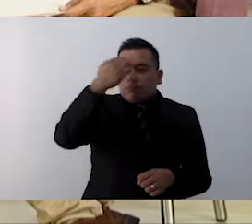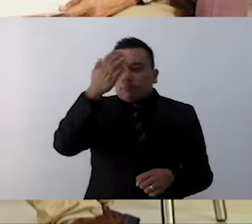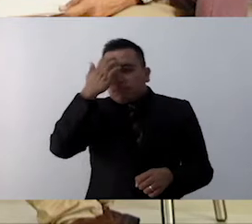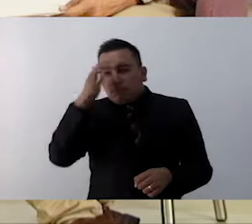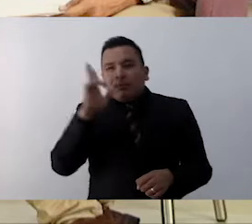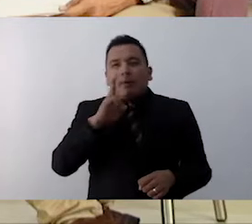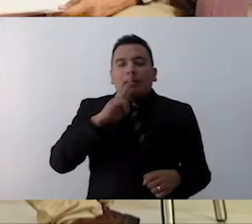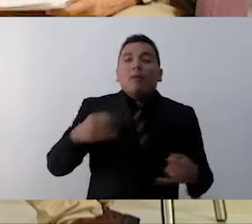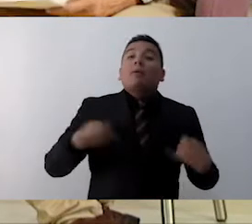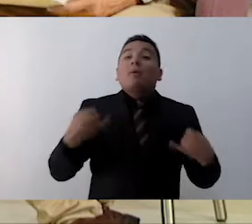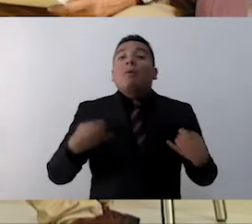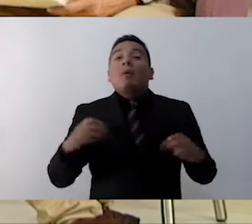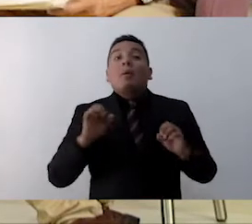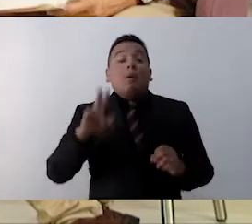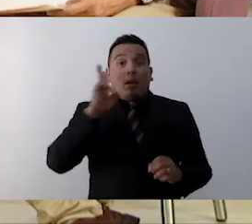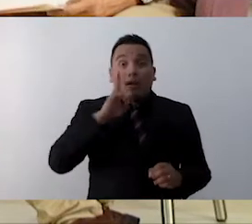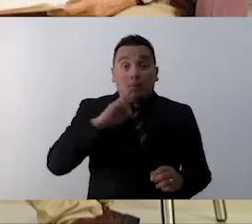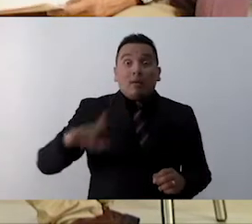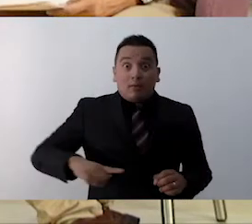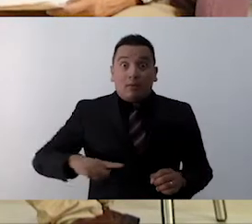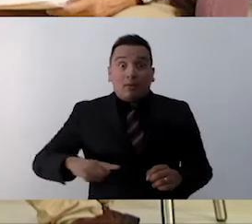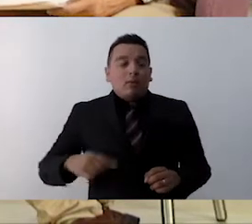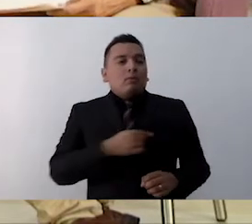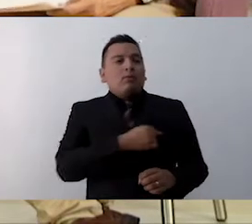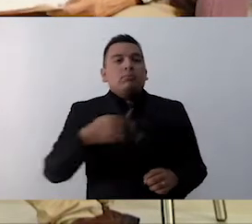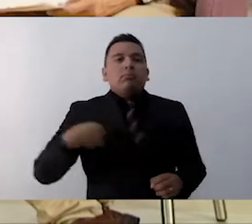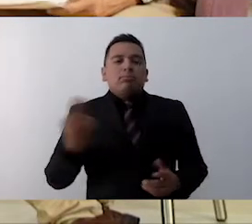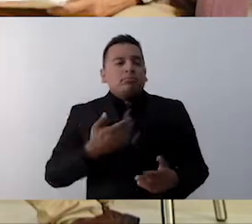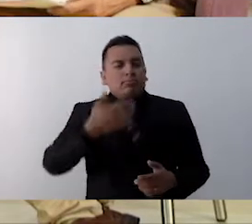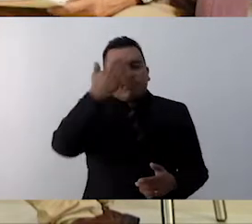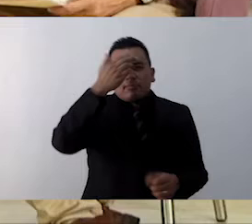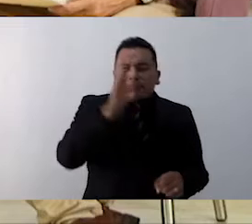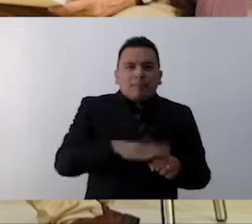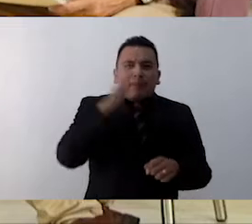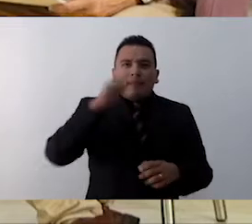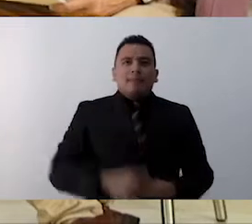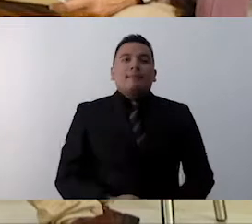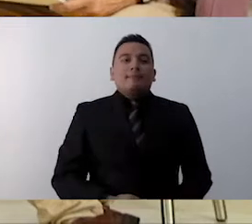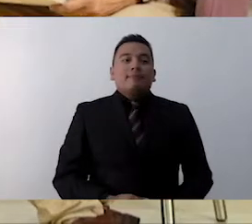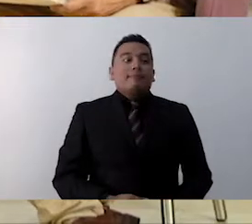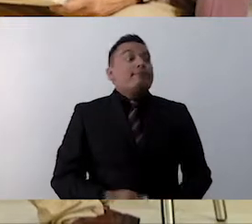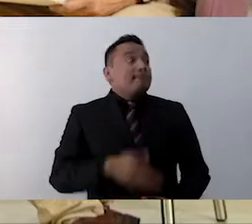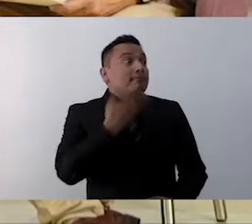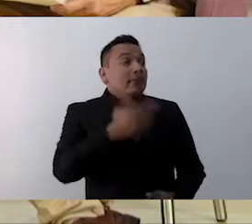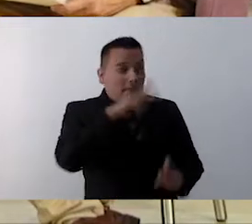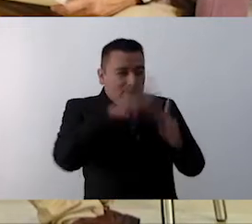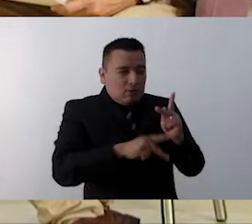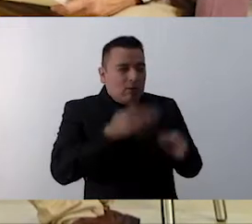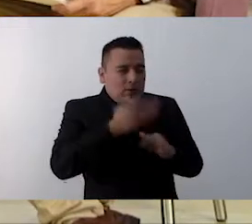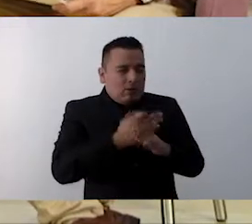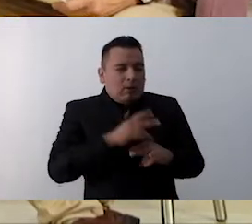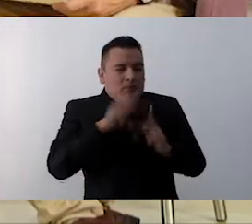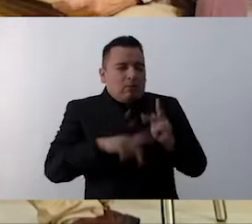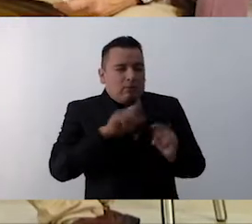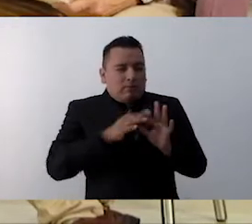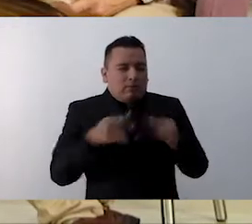y a la exigencia de los gobernantes post la elección. Ahorita, regresando de una pequeña pausa, hablamos de los jóvenes